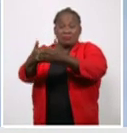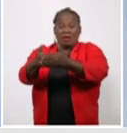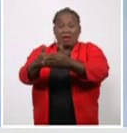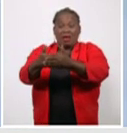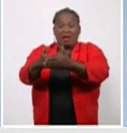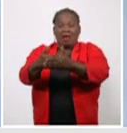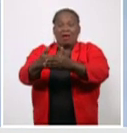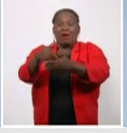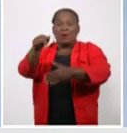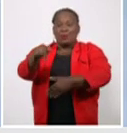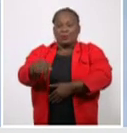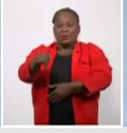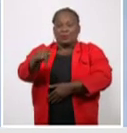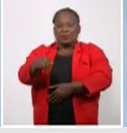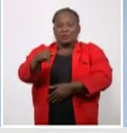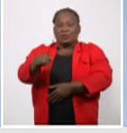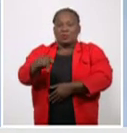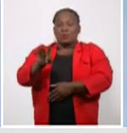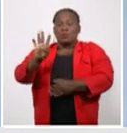hoy con